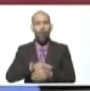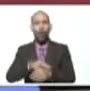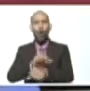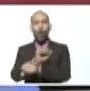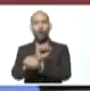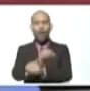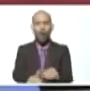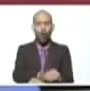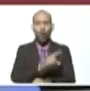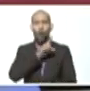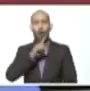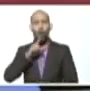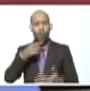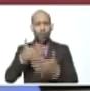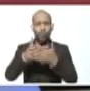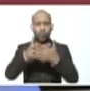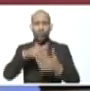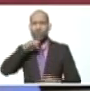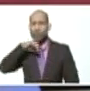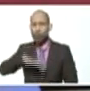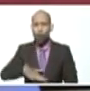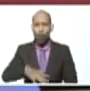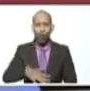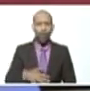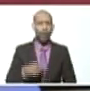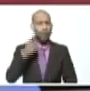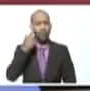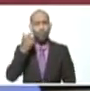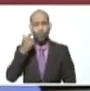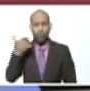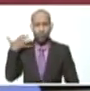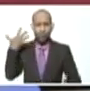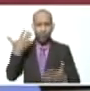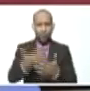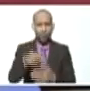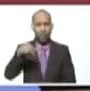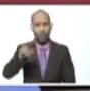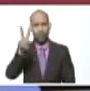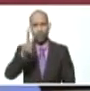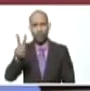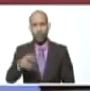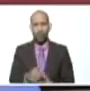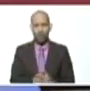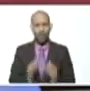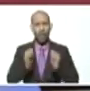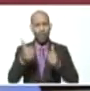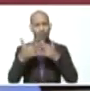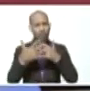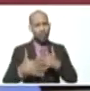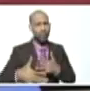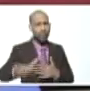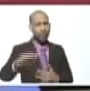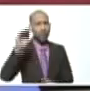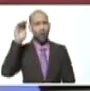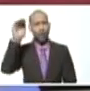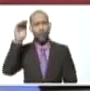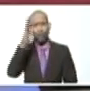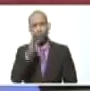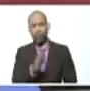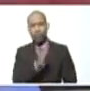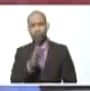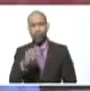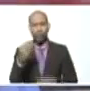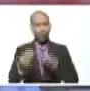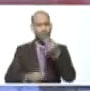en su estela quizás el más común en Venezuela. Ya desde entonces, nuestro futuro beato comenzó a ser factor